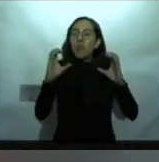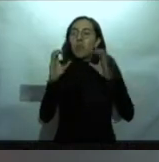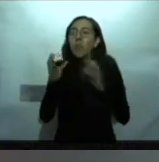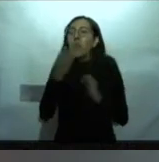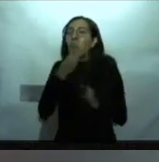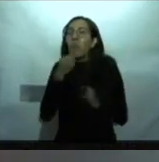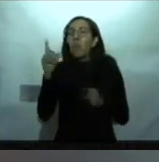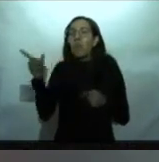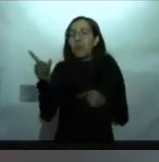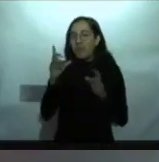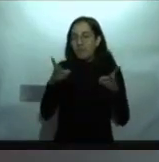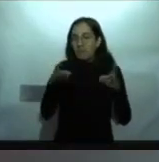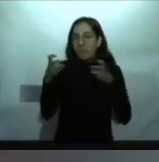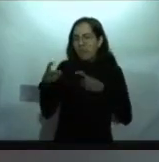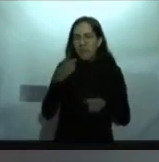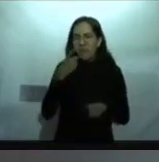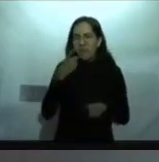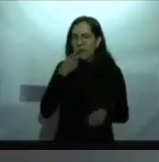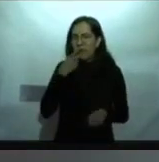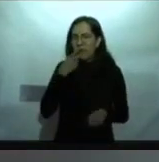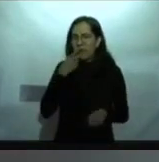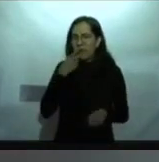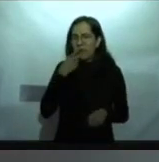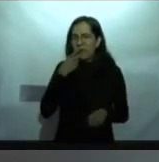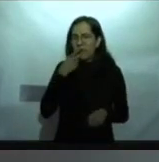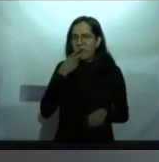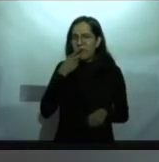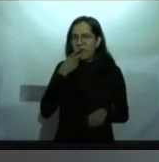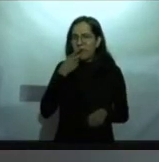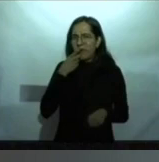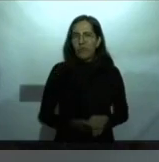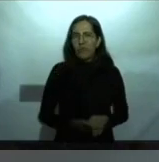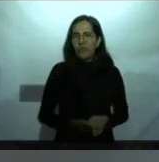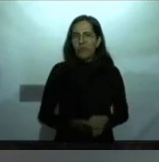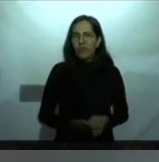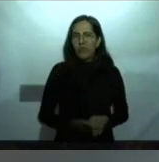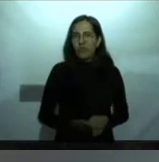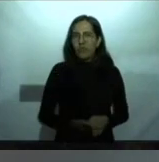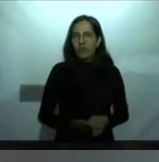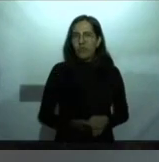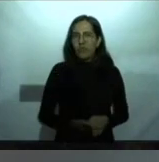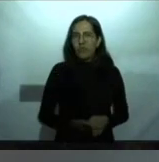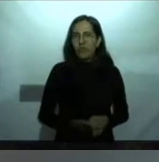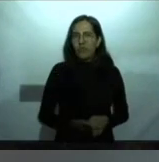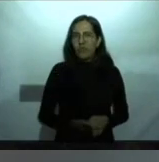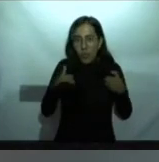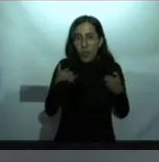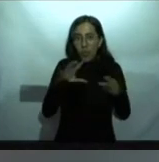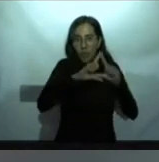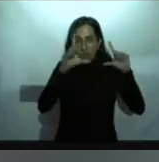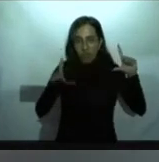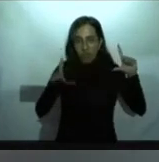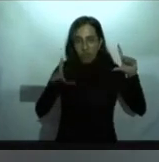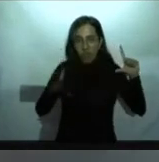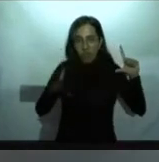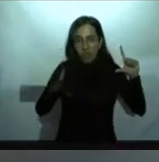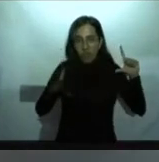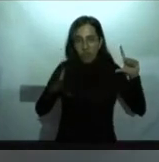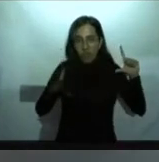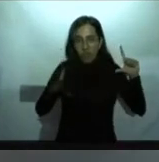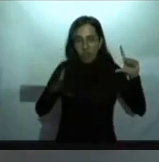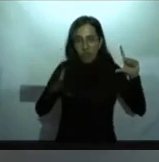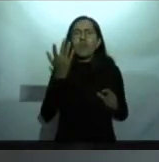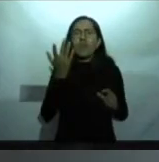Él dice, y estamos de acuerdo, abrazos a los jóvenes, a la población. No queremos guerras,